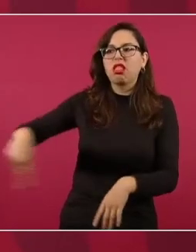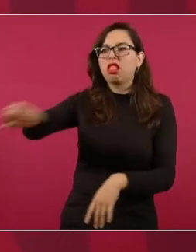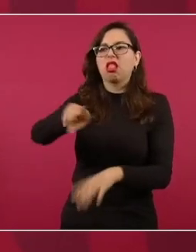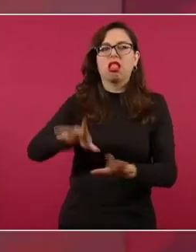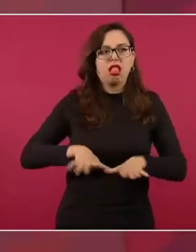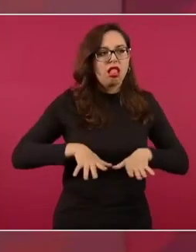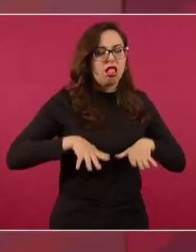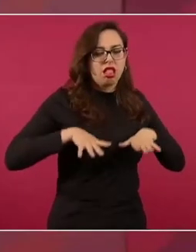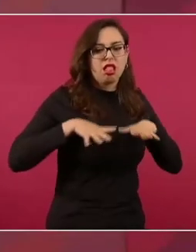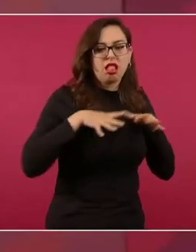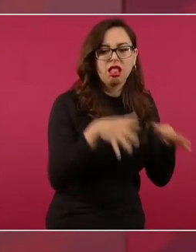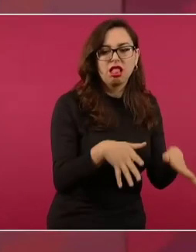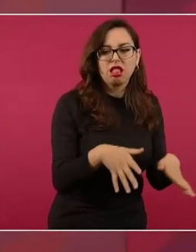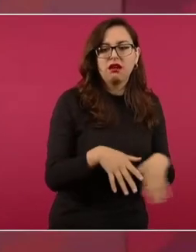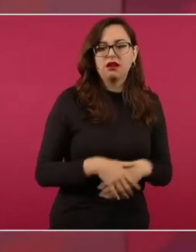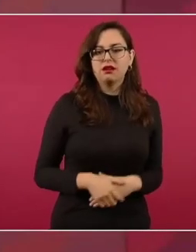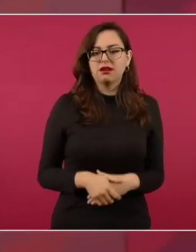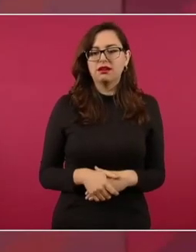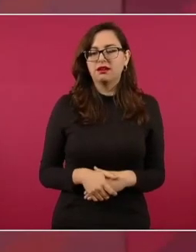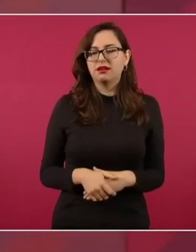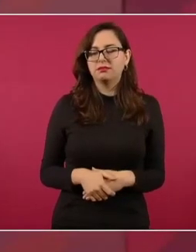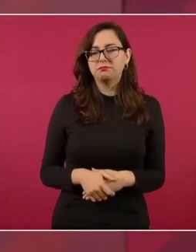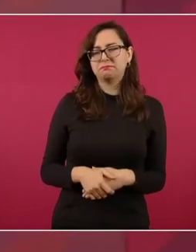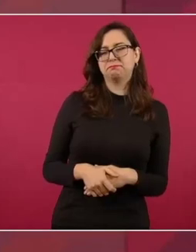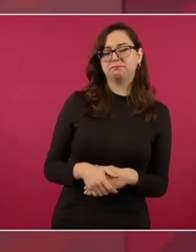medios de información